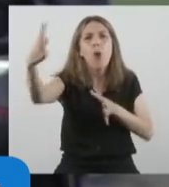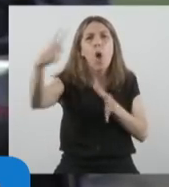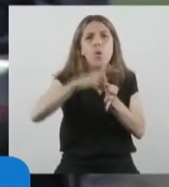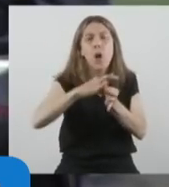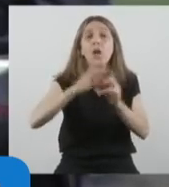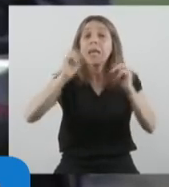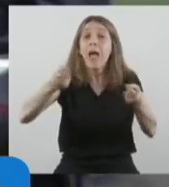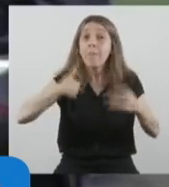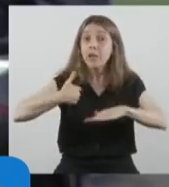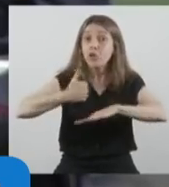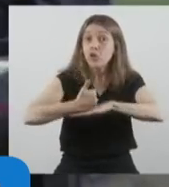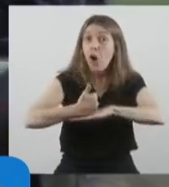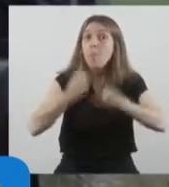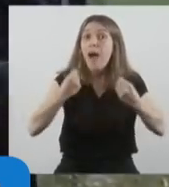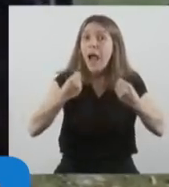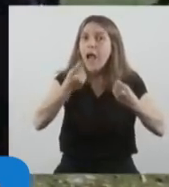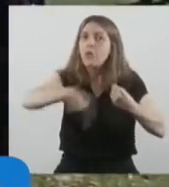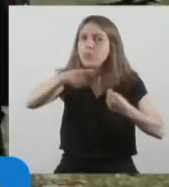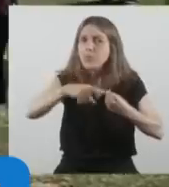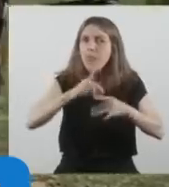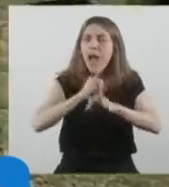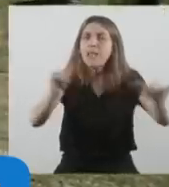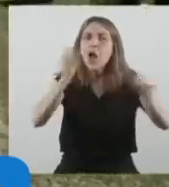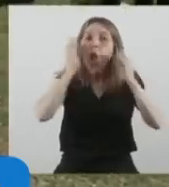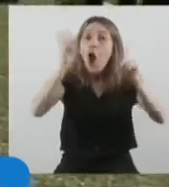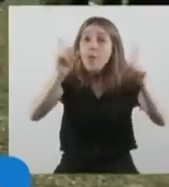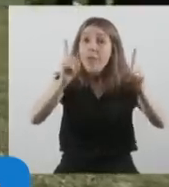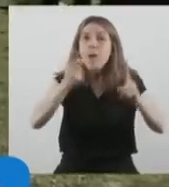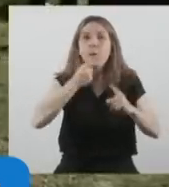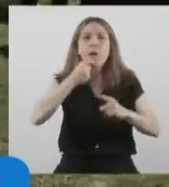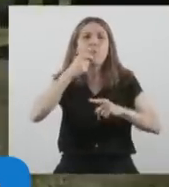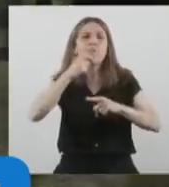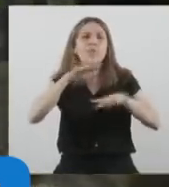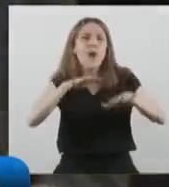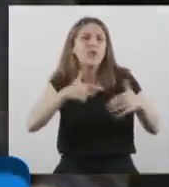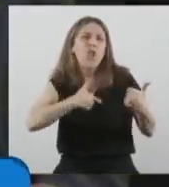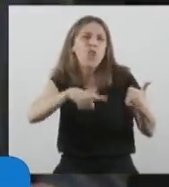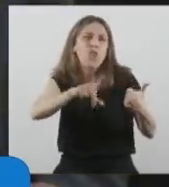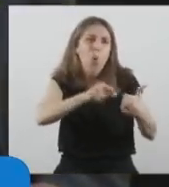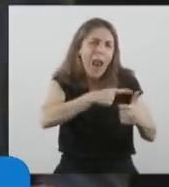también para que no nos olvidemos en los momentos que nos duelan